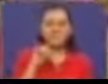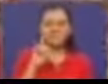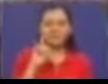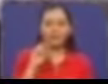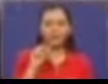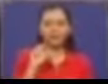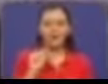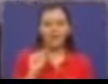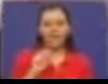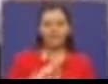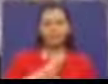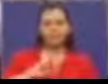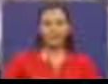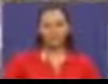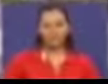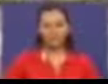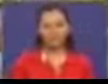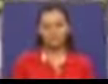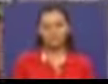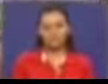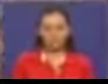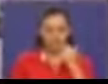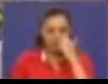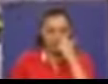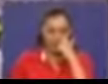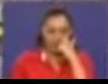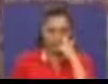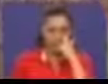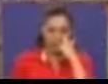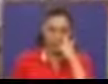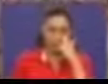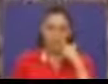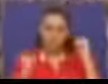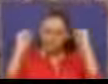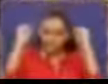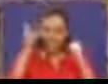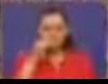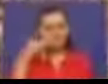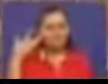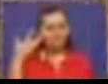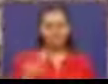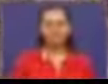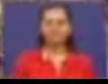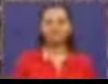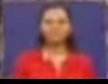humanidad, que es la Amazonía ecuatoriana. ¡Que viva nuestra Amazonía, compañeros!